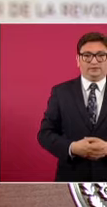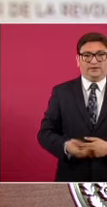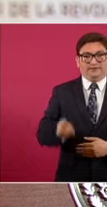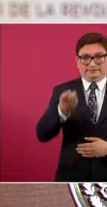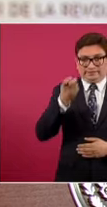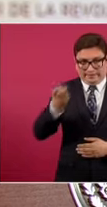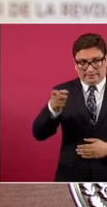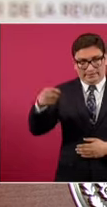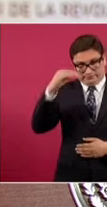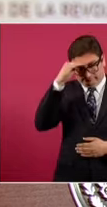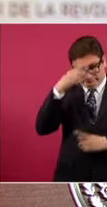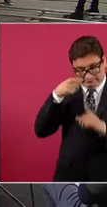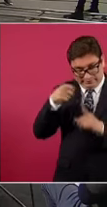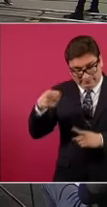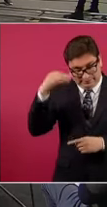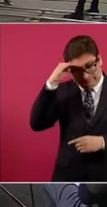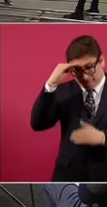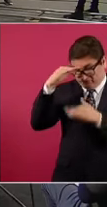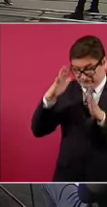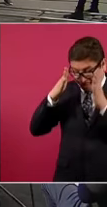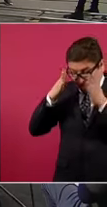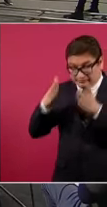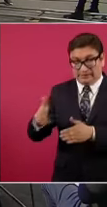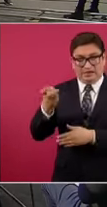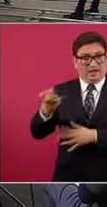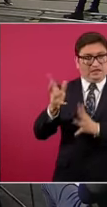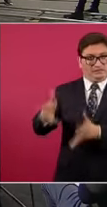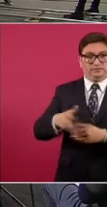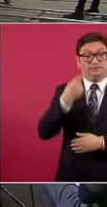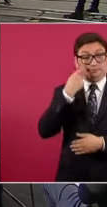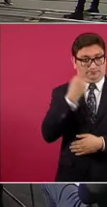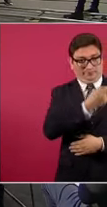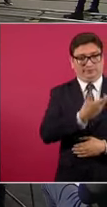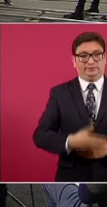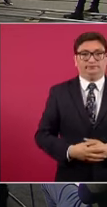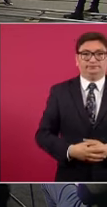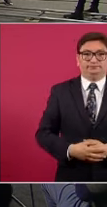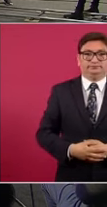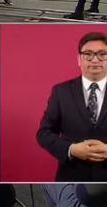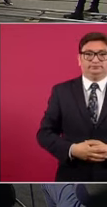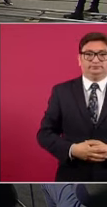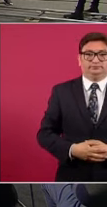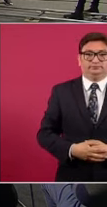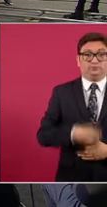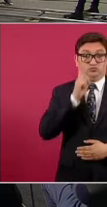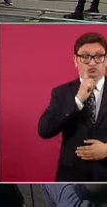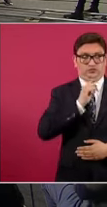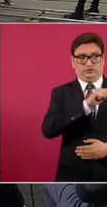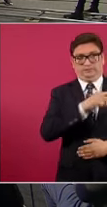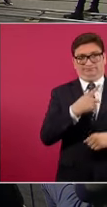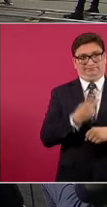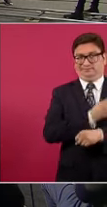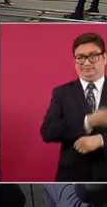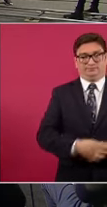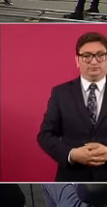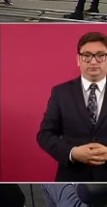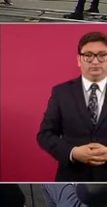del pensamiento conservador. Y miren esto, esta se pasó ya la señora.